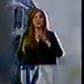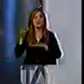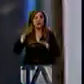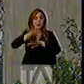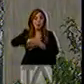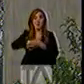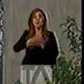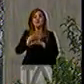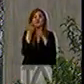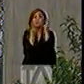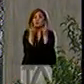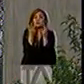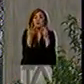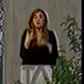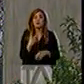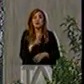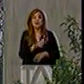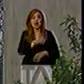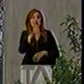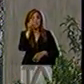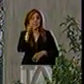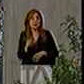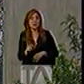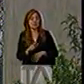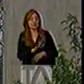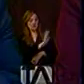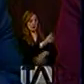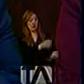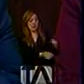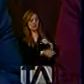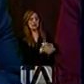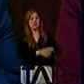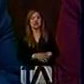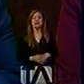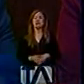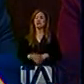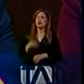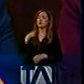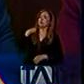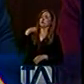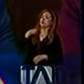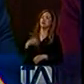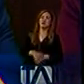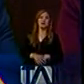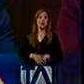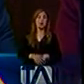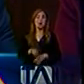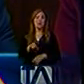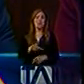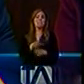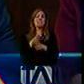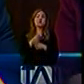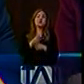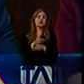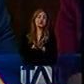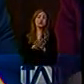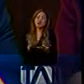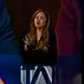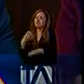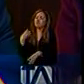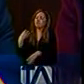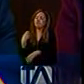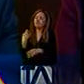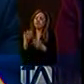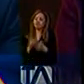Espín, fue amenazada de muerte por otra PPL. Está garantizada la integridad de la PPL, pero es importante que ustedes